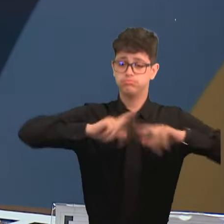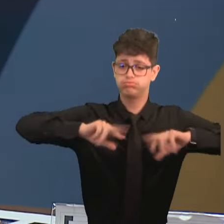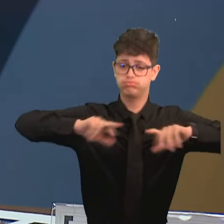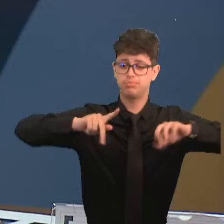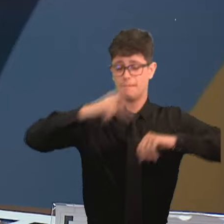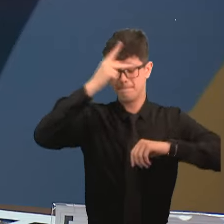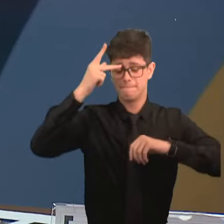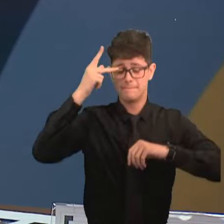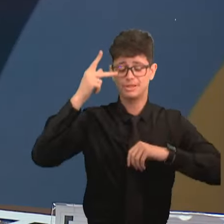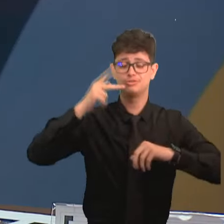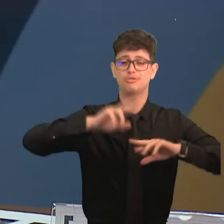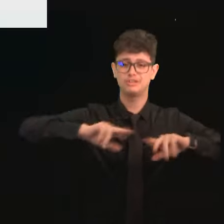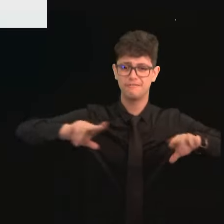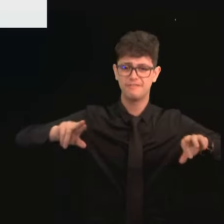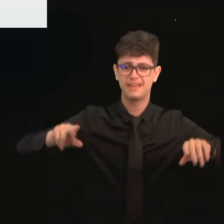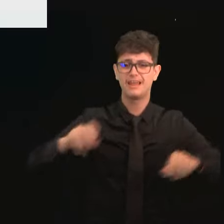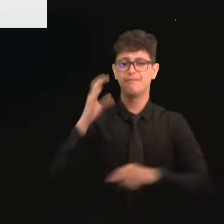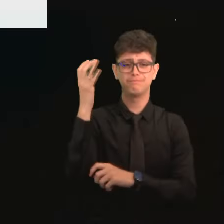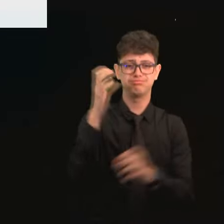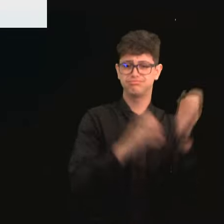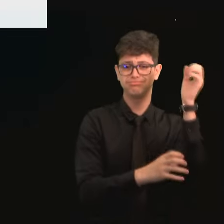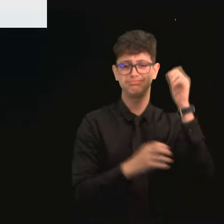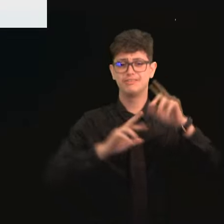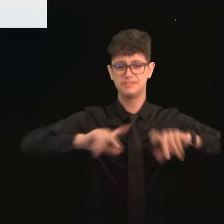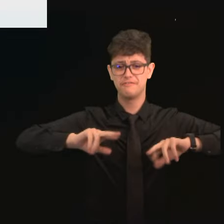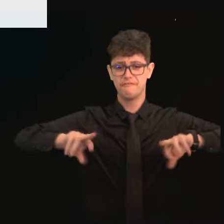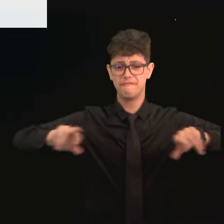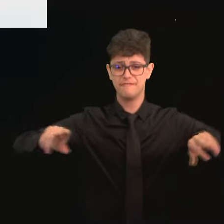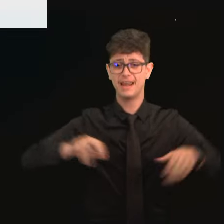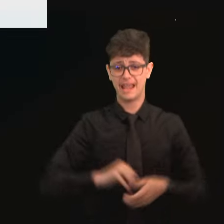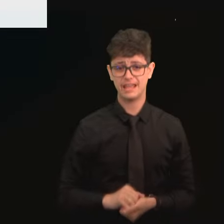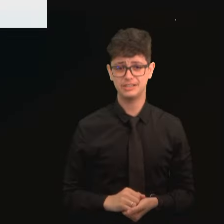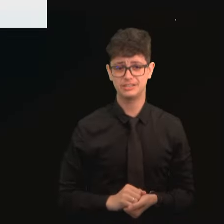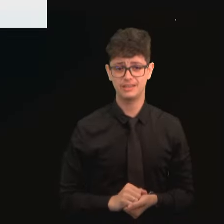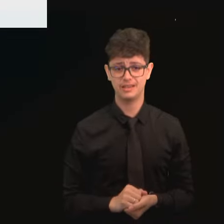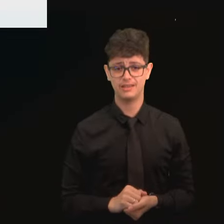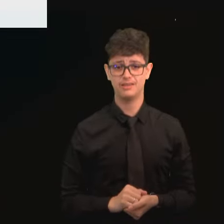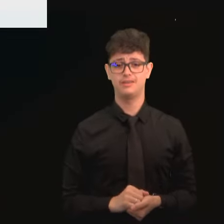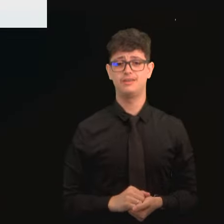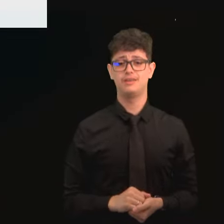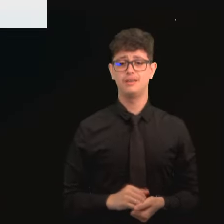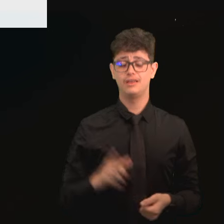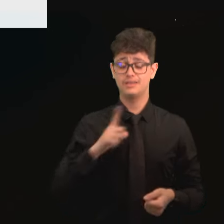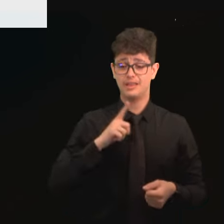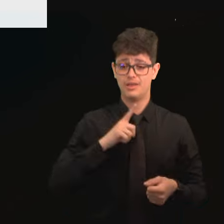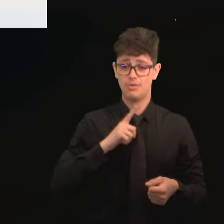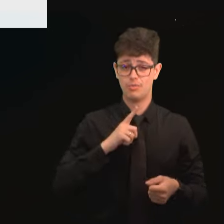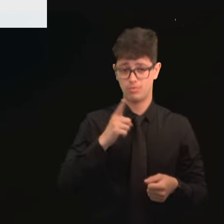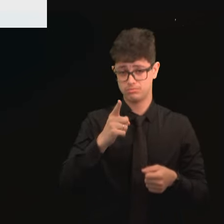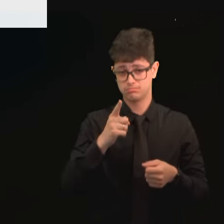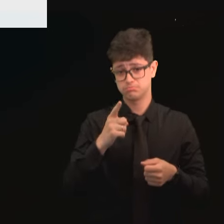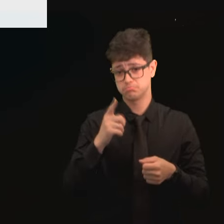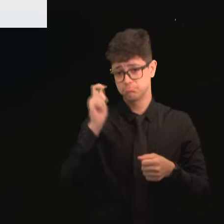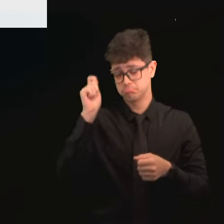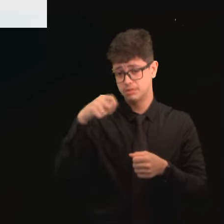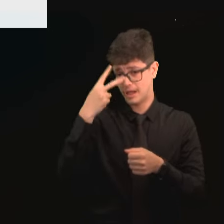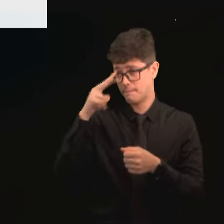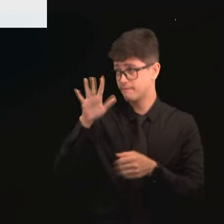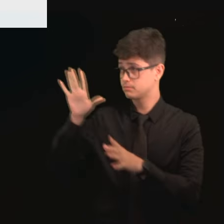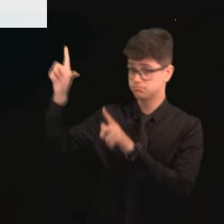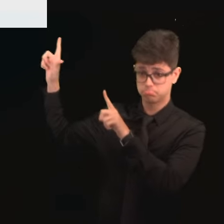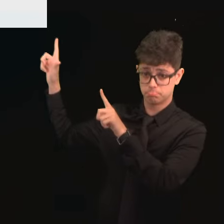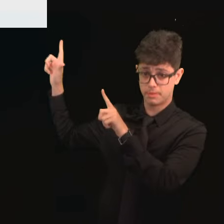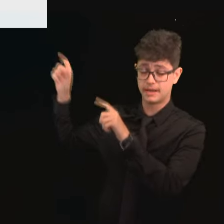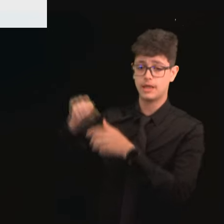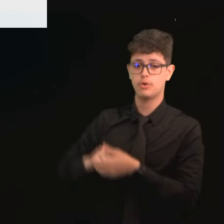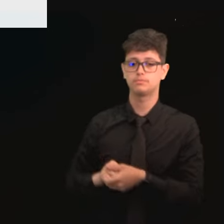país rico de diversidad natural, conocido por sus paisajes, hospitalidad calurosa, una visión muy extranjera, muy gringa